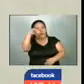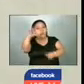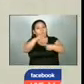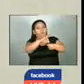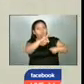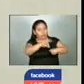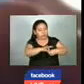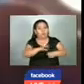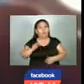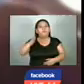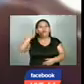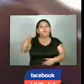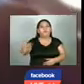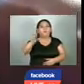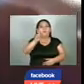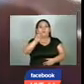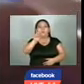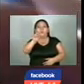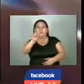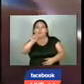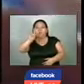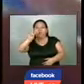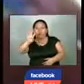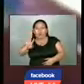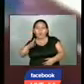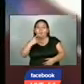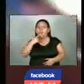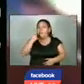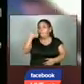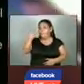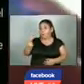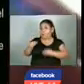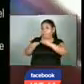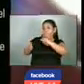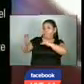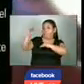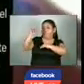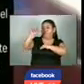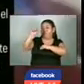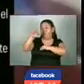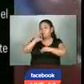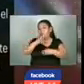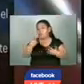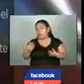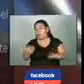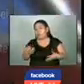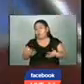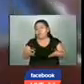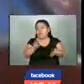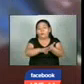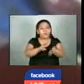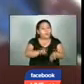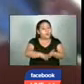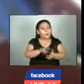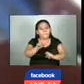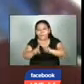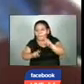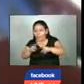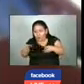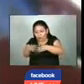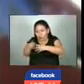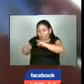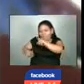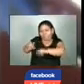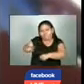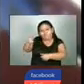exterior para 2024. Recientemente, magistrado reveló que habían atrasos en la adjudicación debido a la falta de consenso dentro